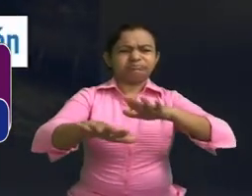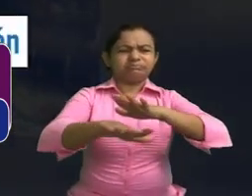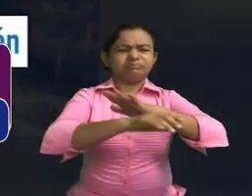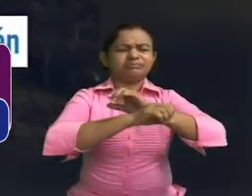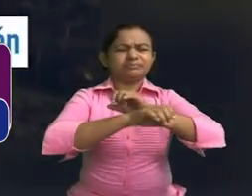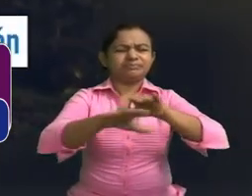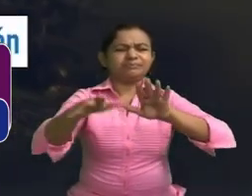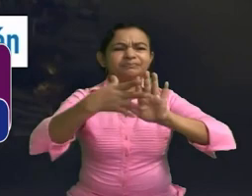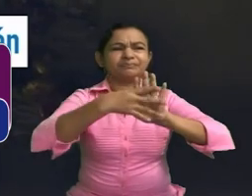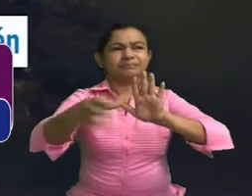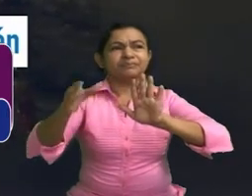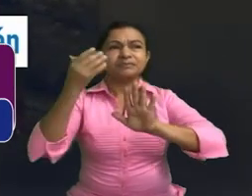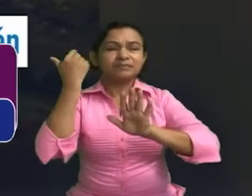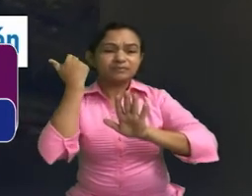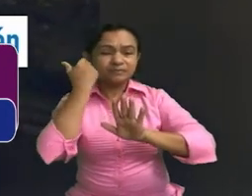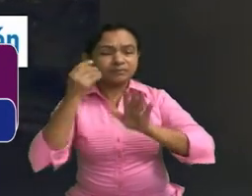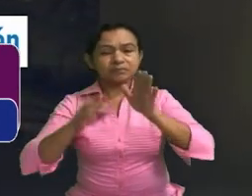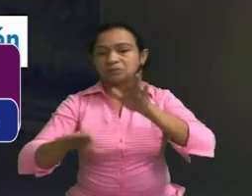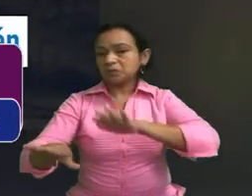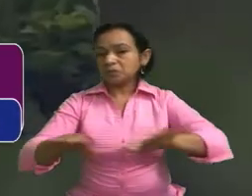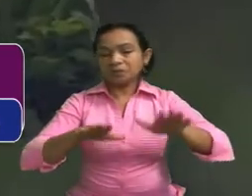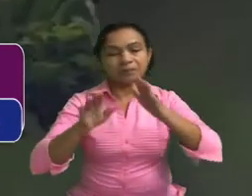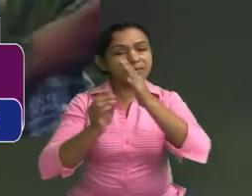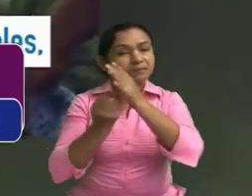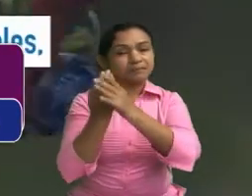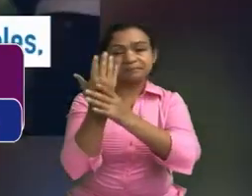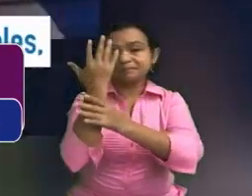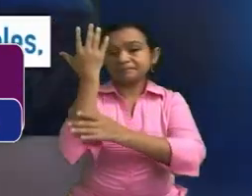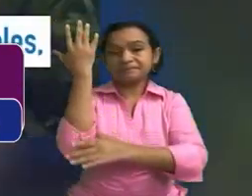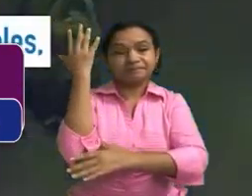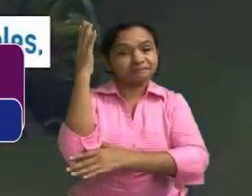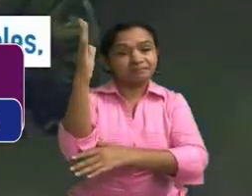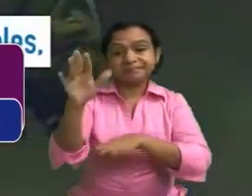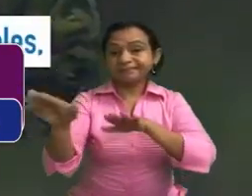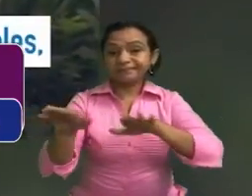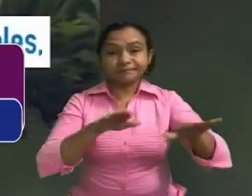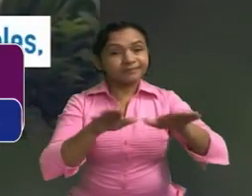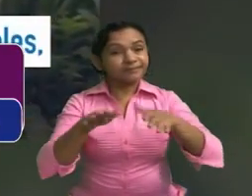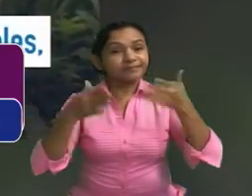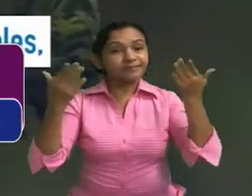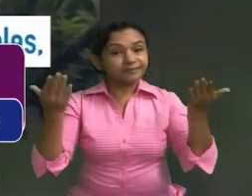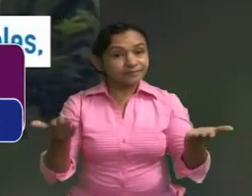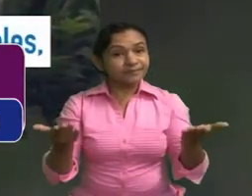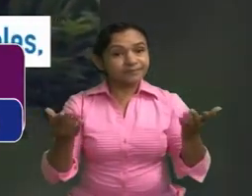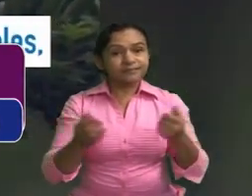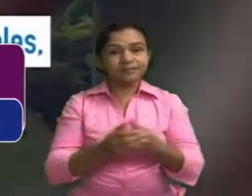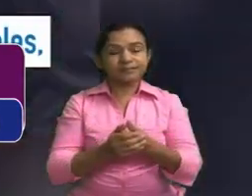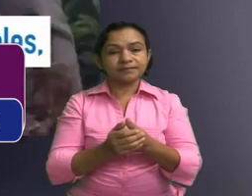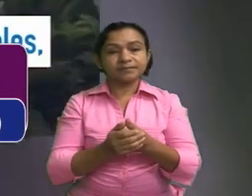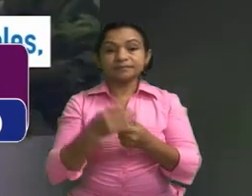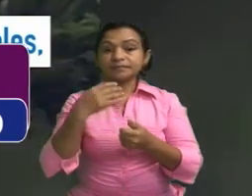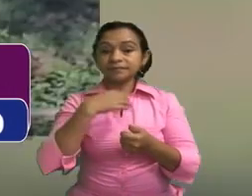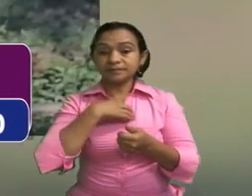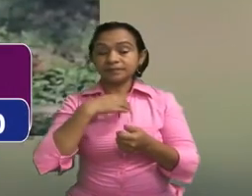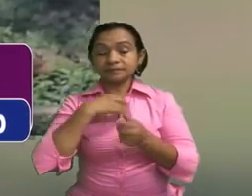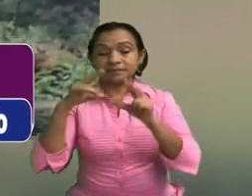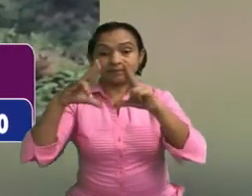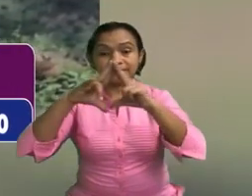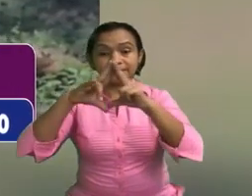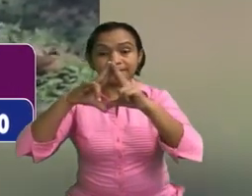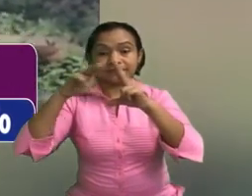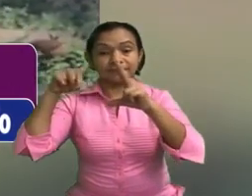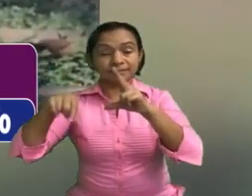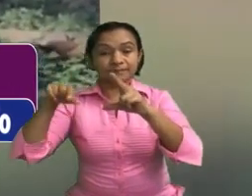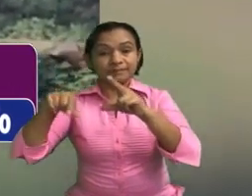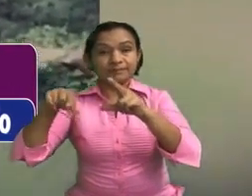poder permitir desarrollar nuestro bosque y nuestras plantas. Dicho esto, ¿verdad?, nuestra reserva de biosfera Bosaguas,